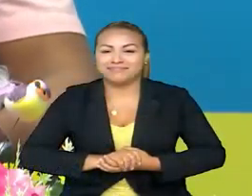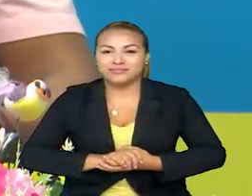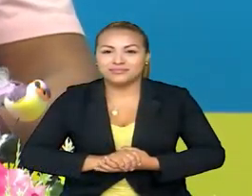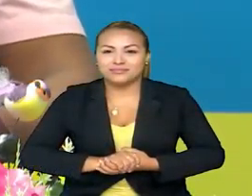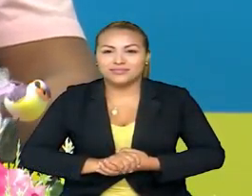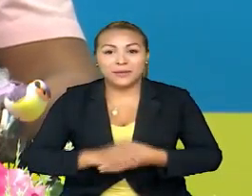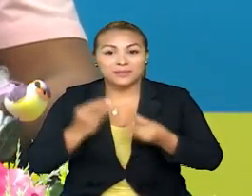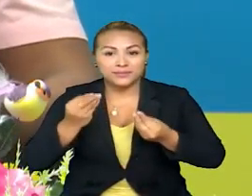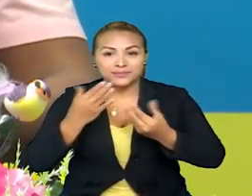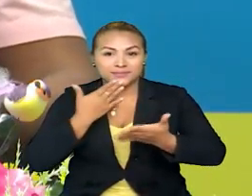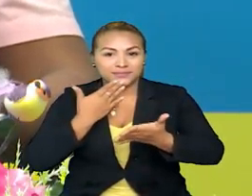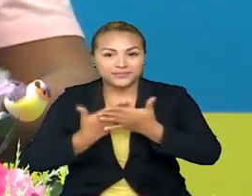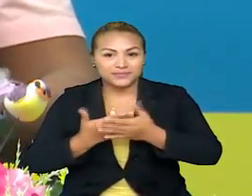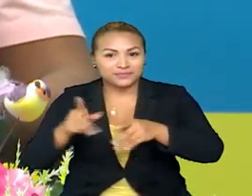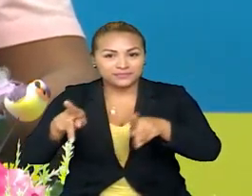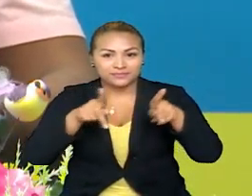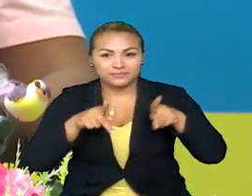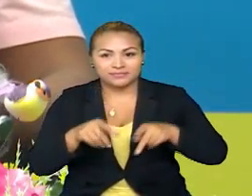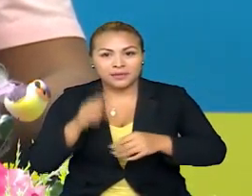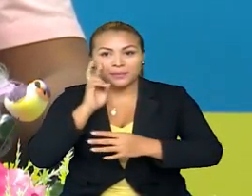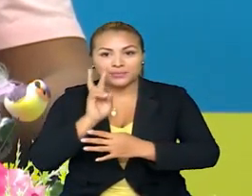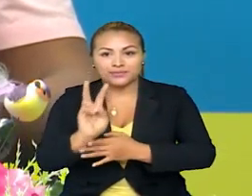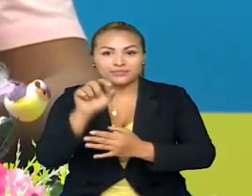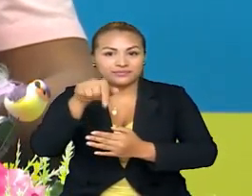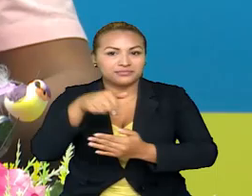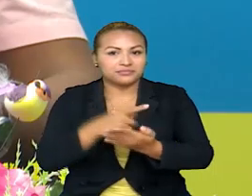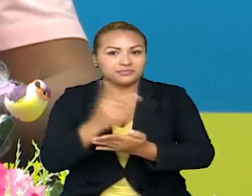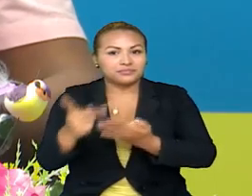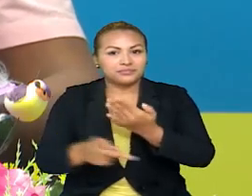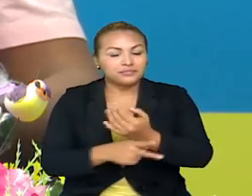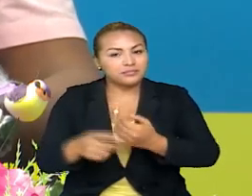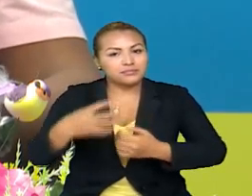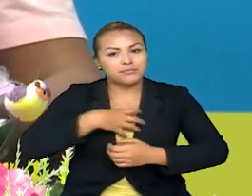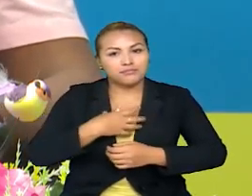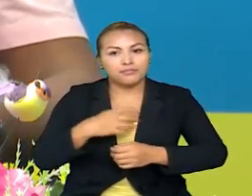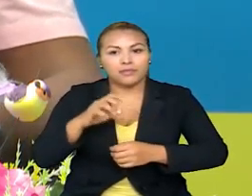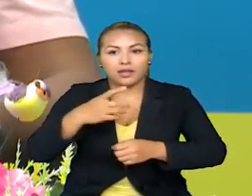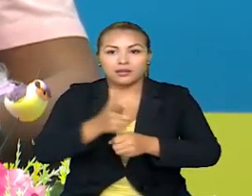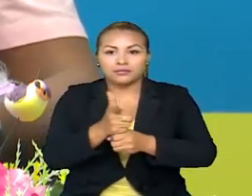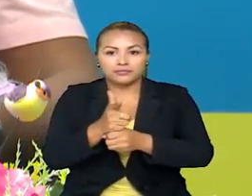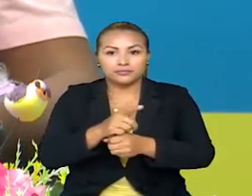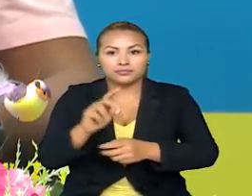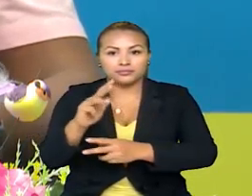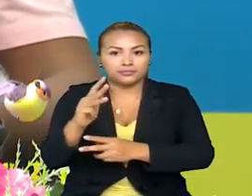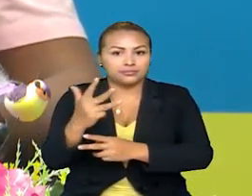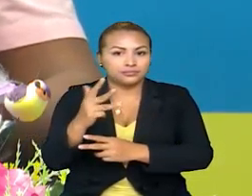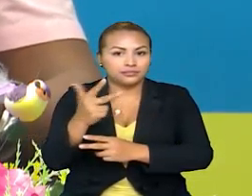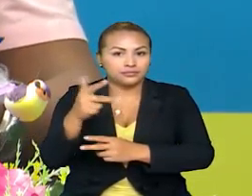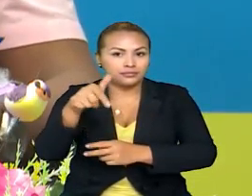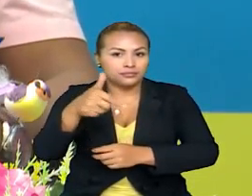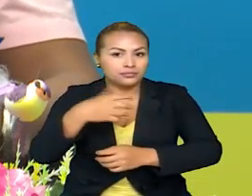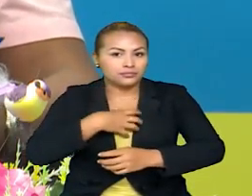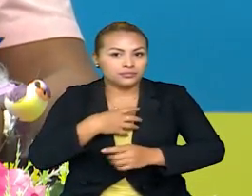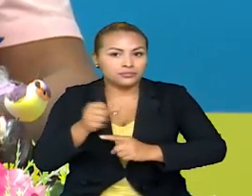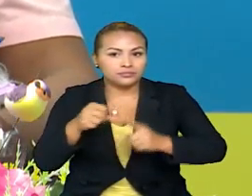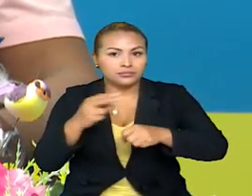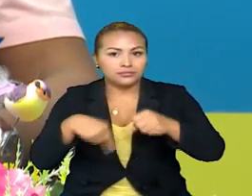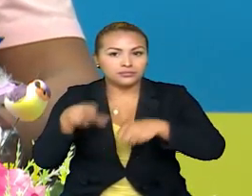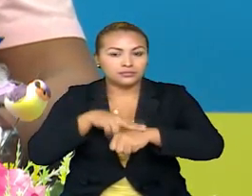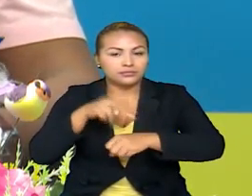muchas gracias a las amigas de televidentes por estar en sintonía del canal parlamentario el canal de la asamblea nacional soy miguel